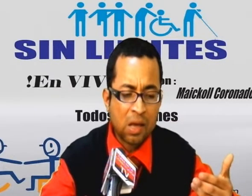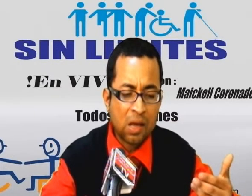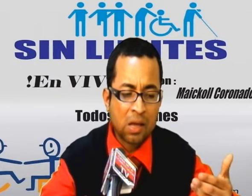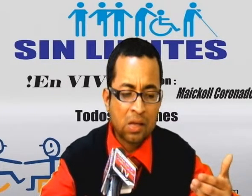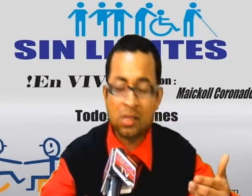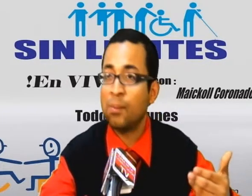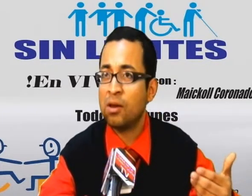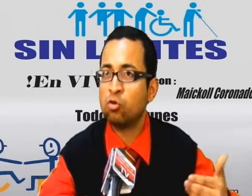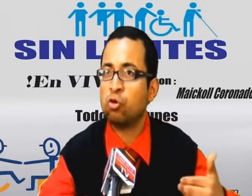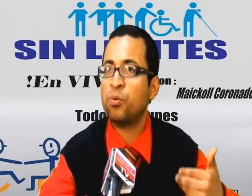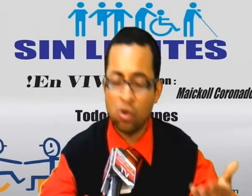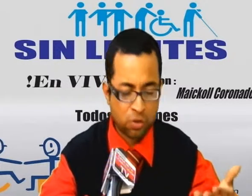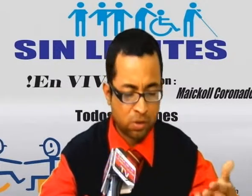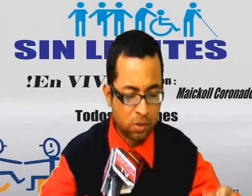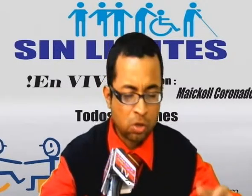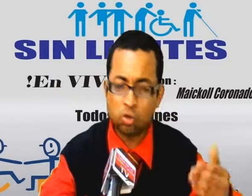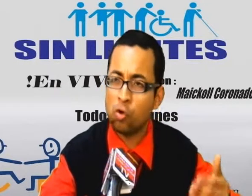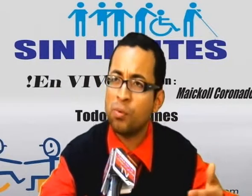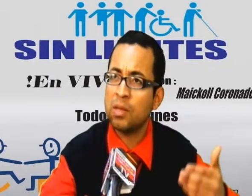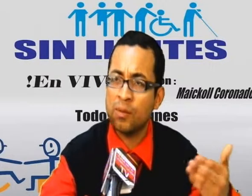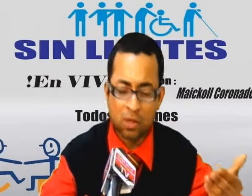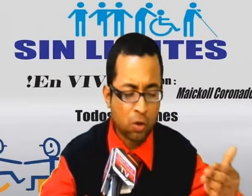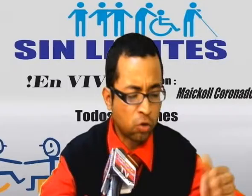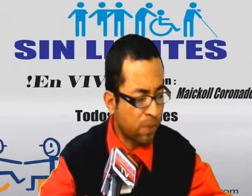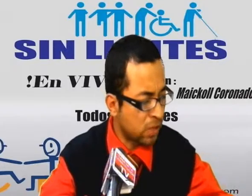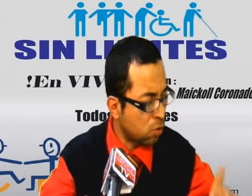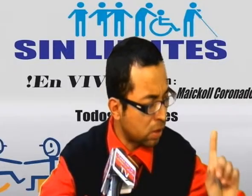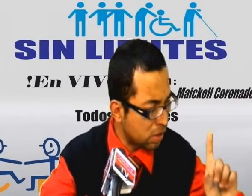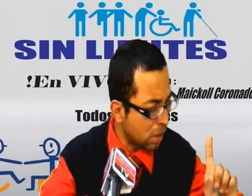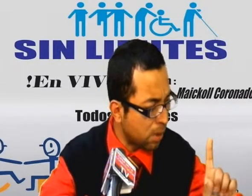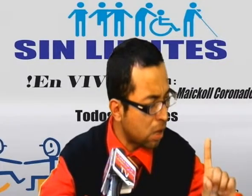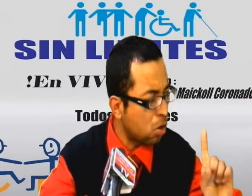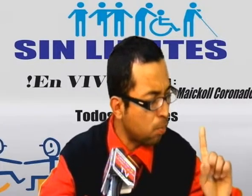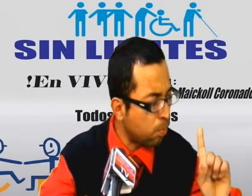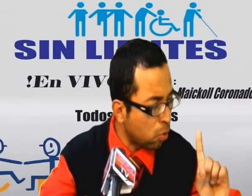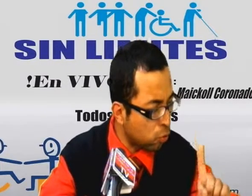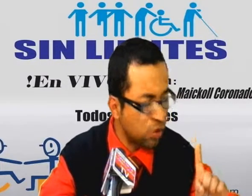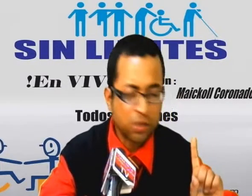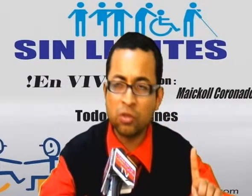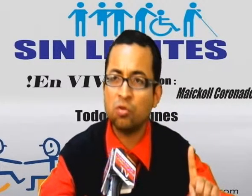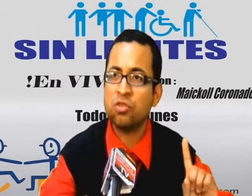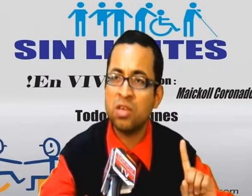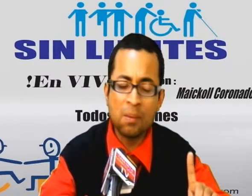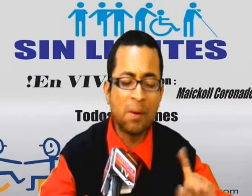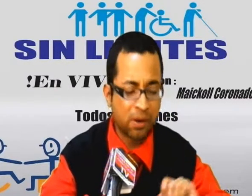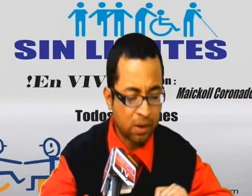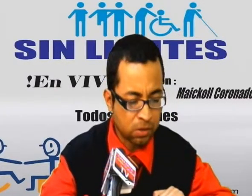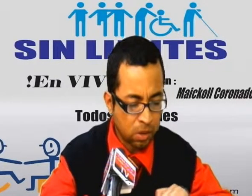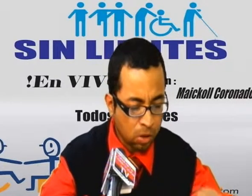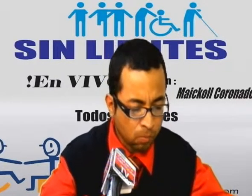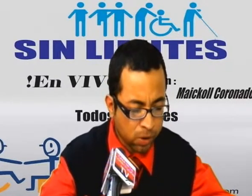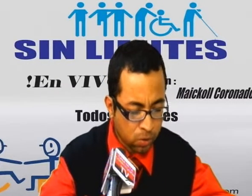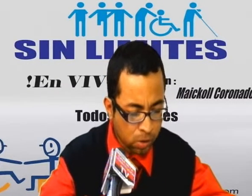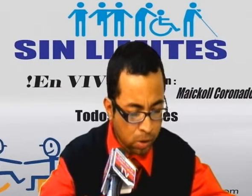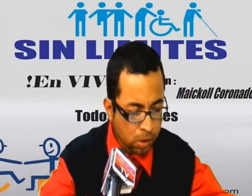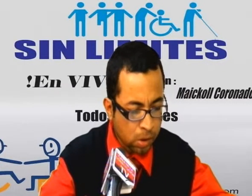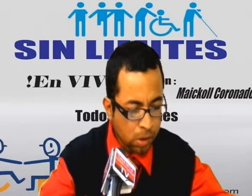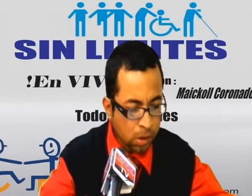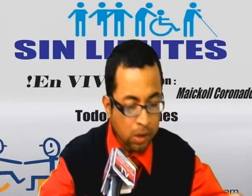quisiera saber sus opiniones sobre este video que yo he pasado, que se llama Por un Distrito Sin Barreras.